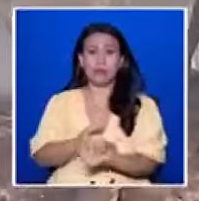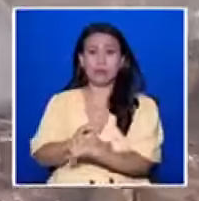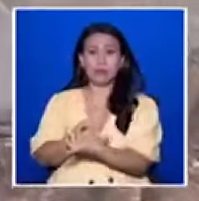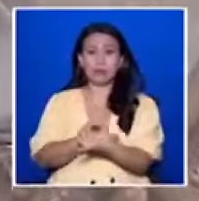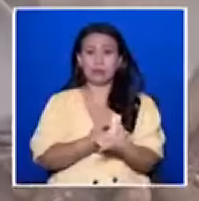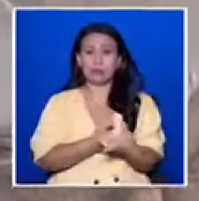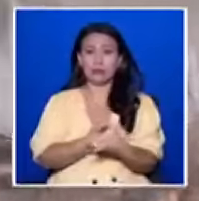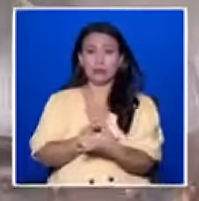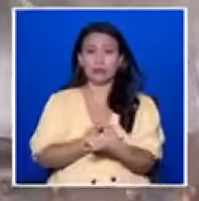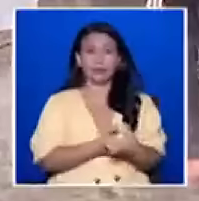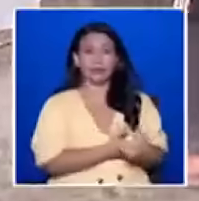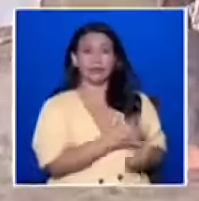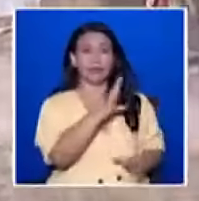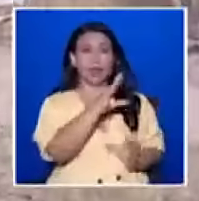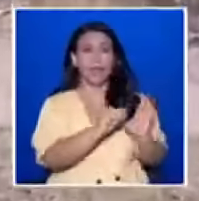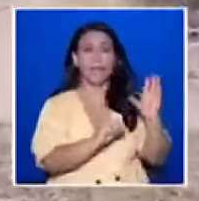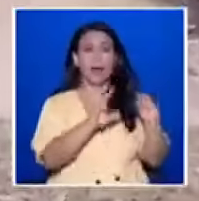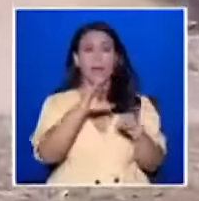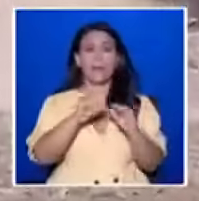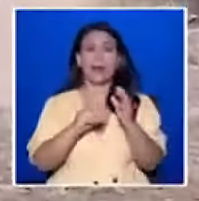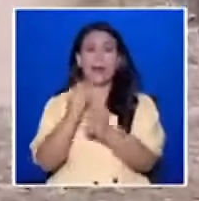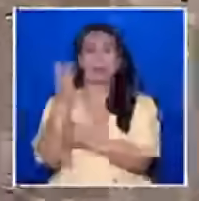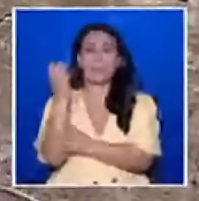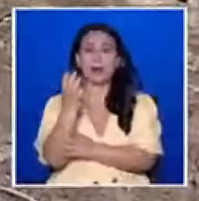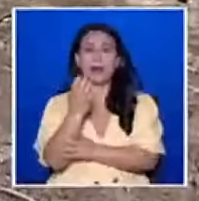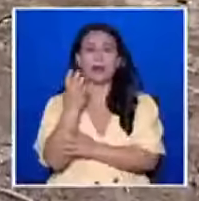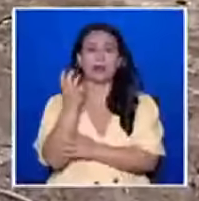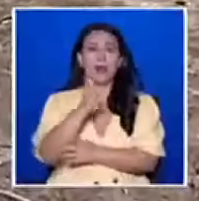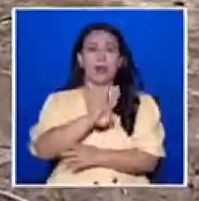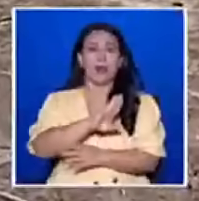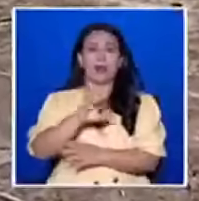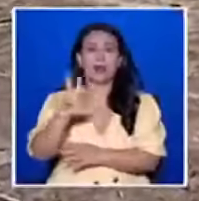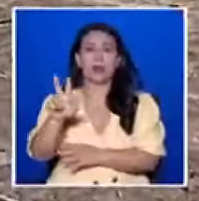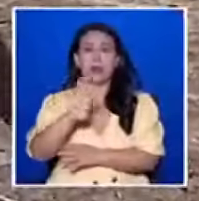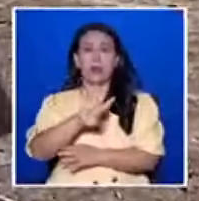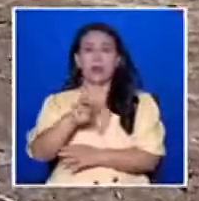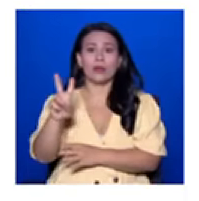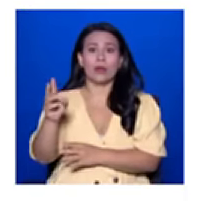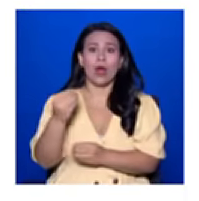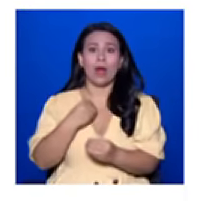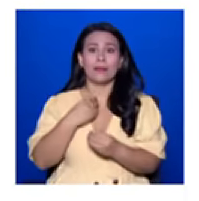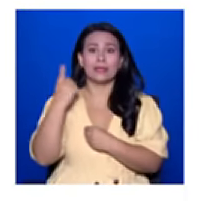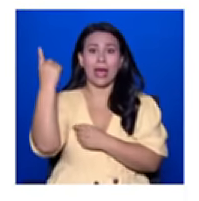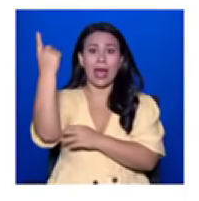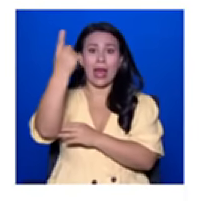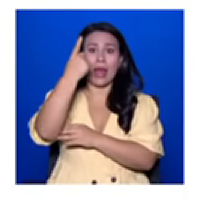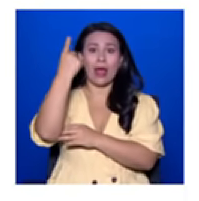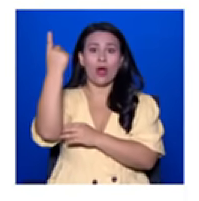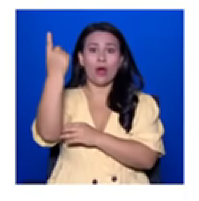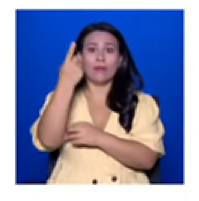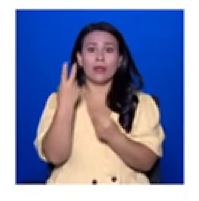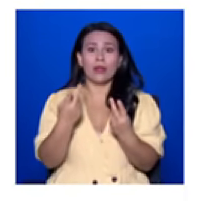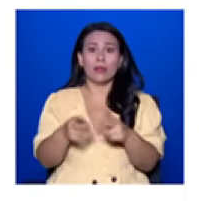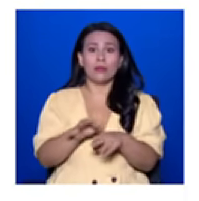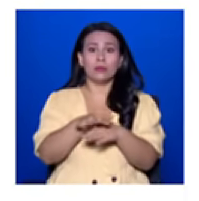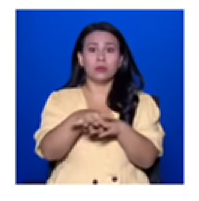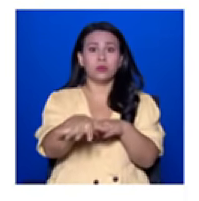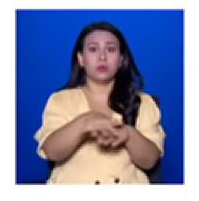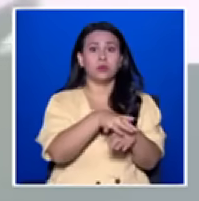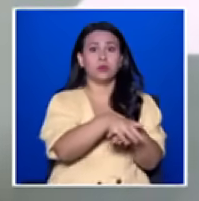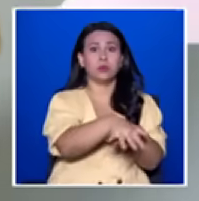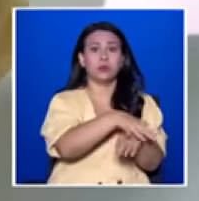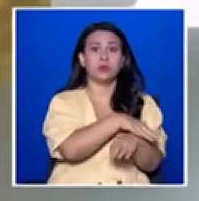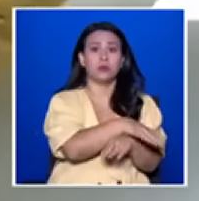la emergencia con 110 efectivos y 43 unidades móviles, además del helicóptero que realizó descargas durante toda la